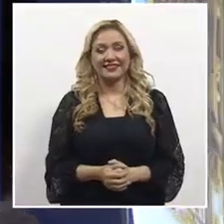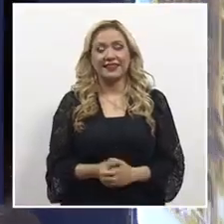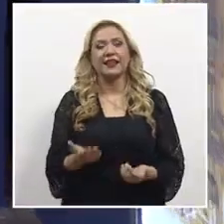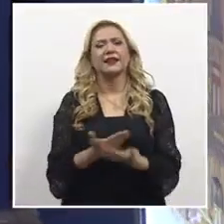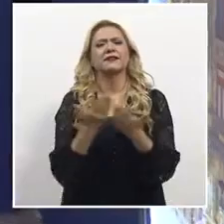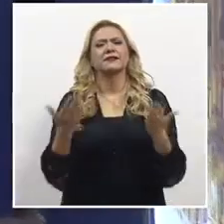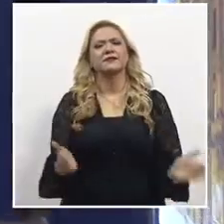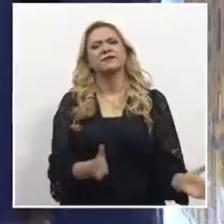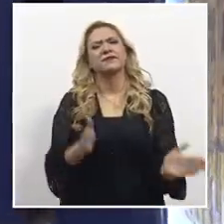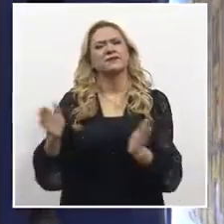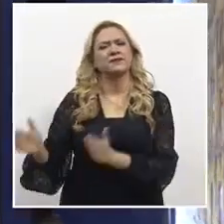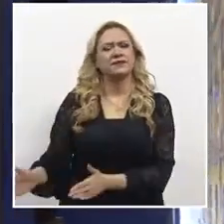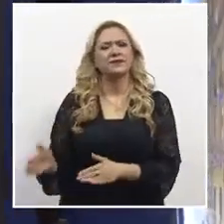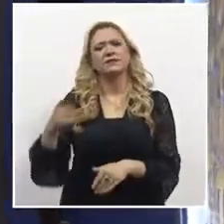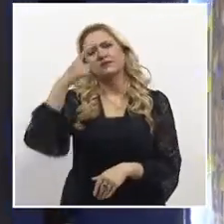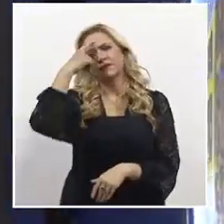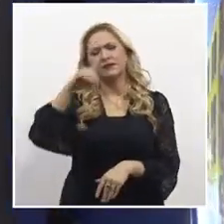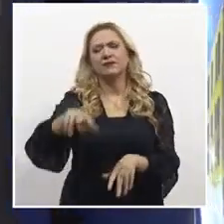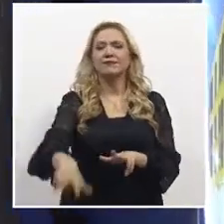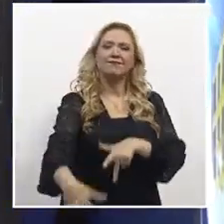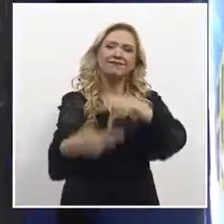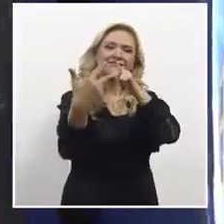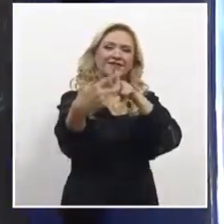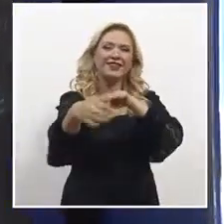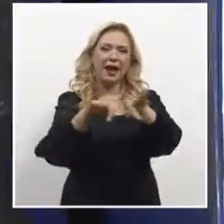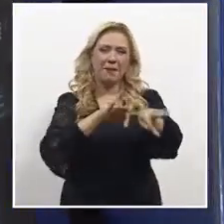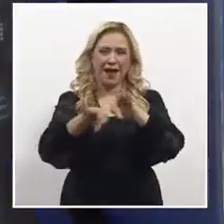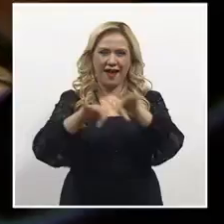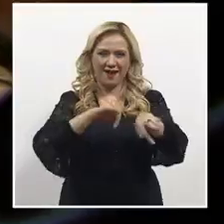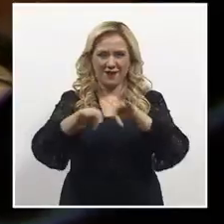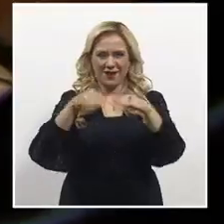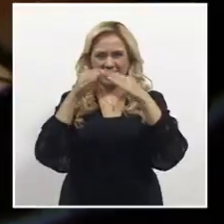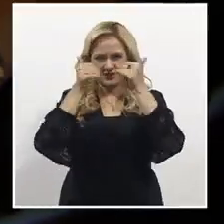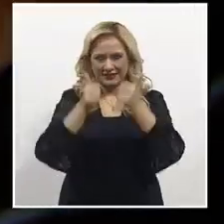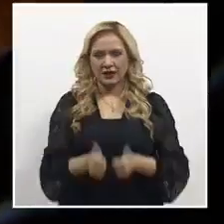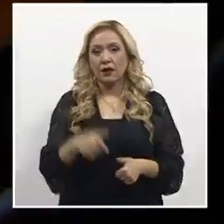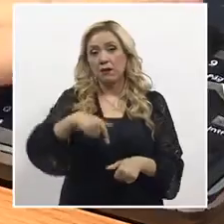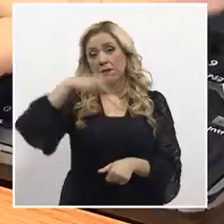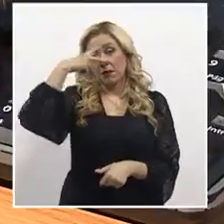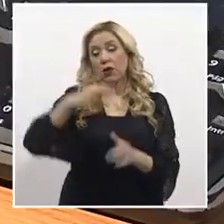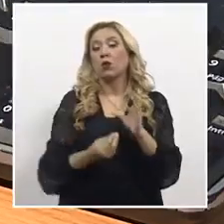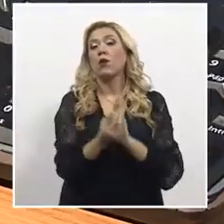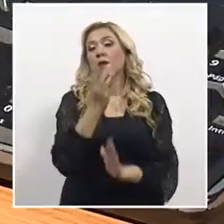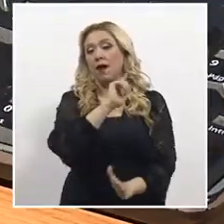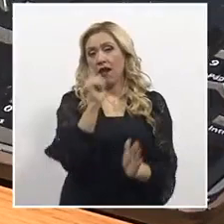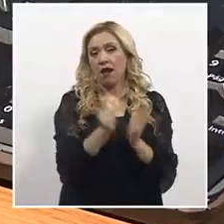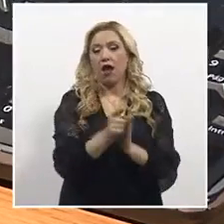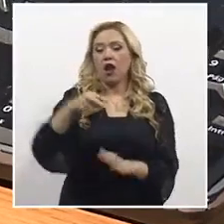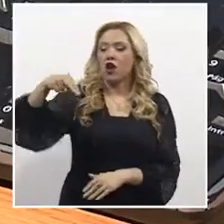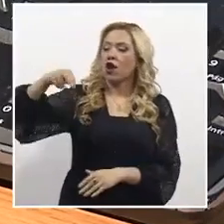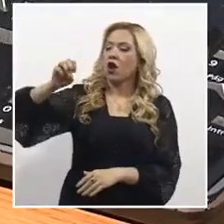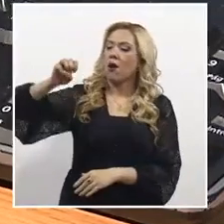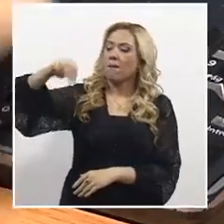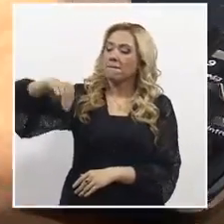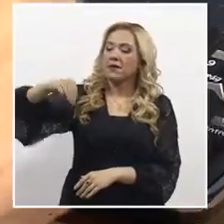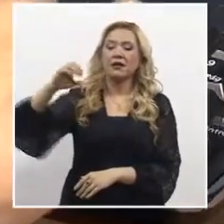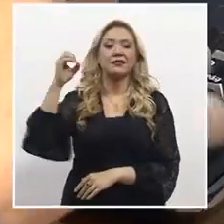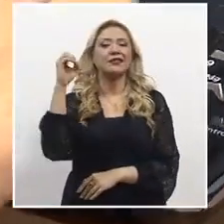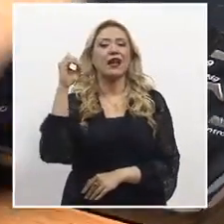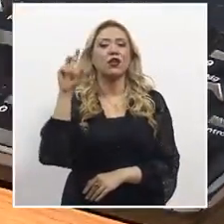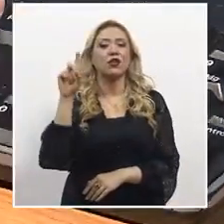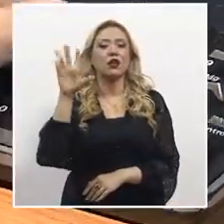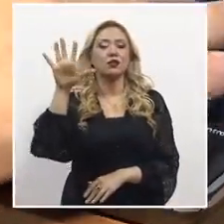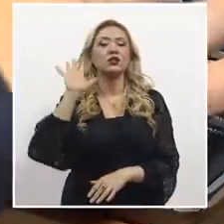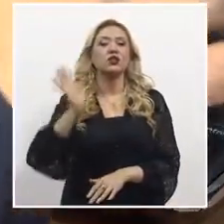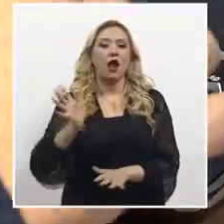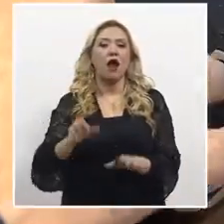Y en otras noticias, el teletrabajo o home office en México estará regulado. Se publicó la norma oficial mexicana 035 en el Diario